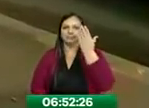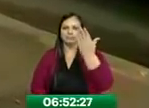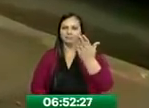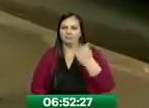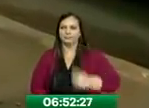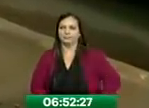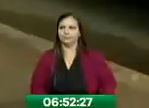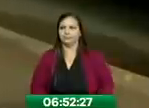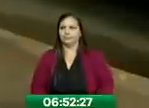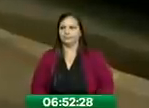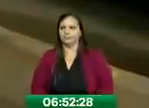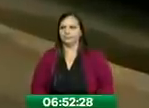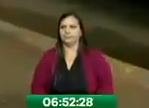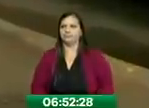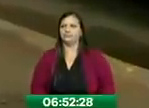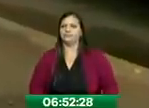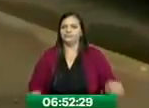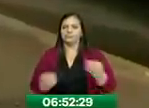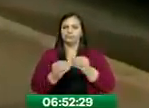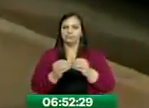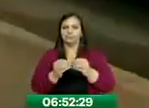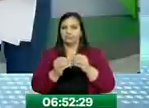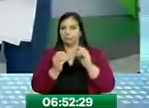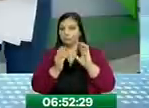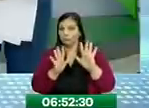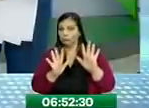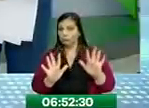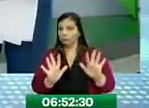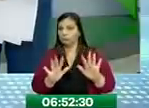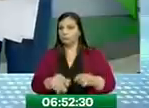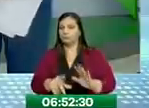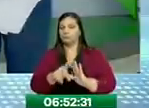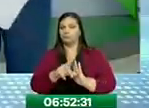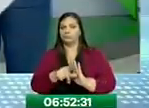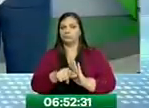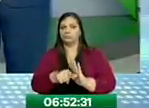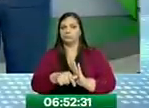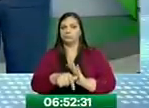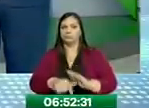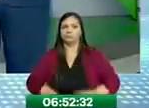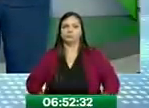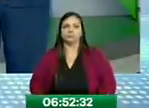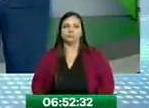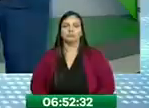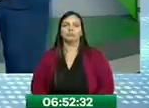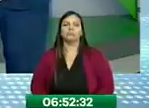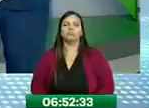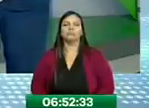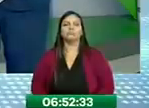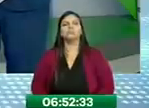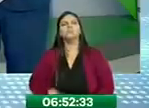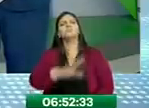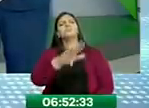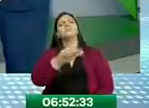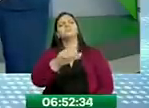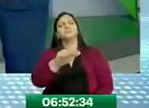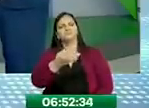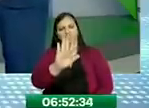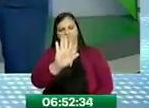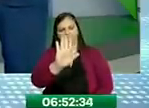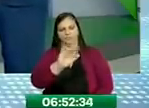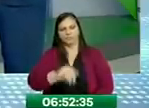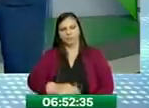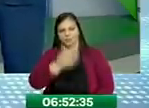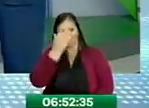acá estaremos pendientes de más novedades y les estaremos indicando en los posteriores minutos. Jorge, ayúdame con algo. Muy buenos